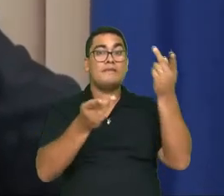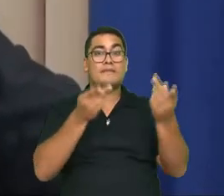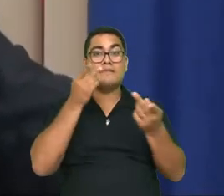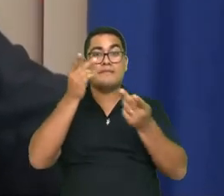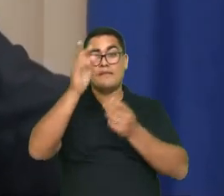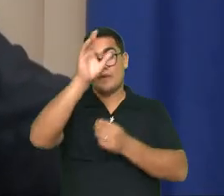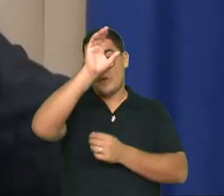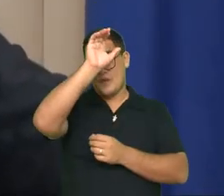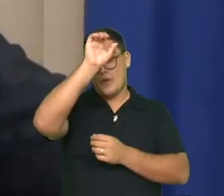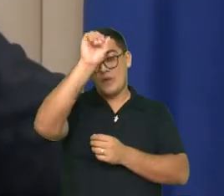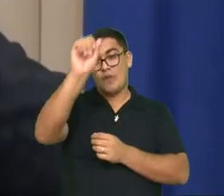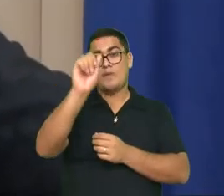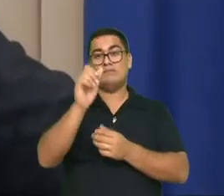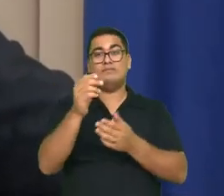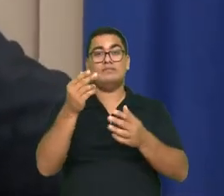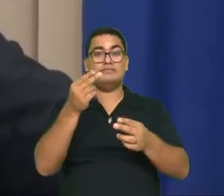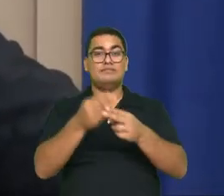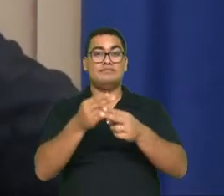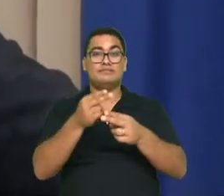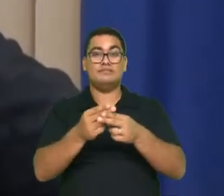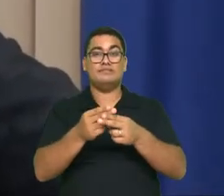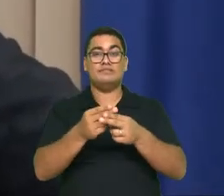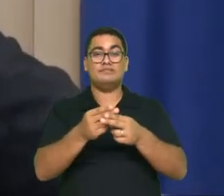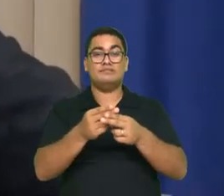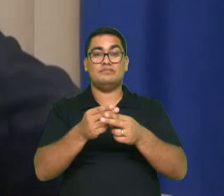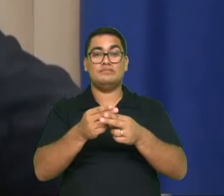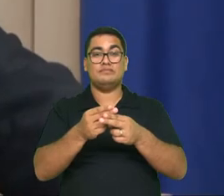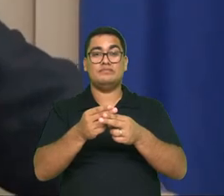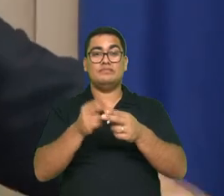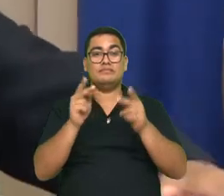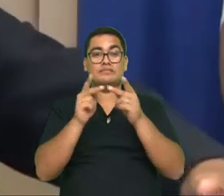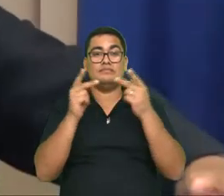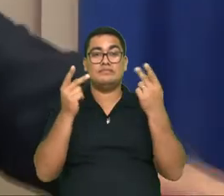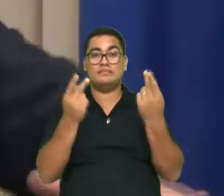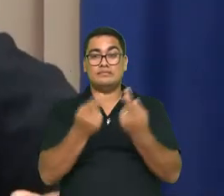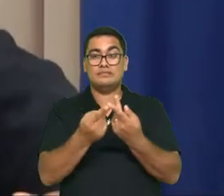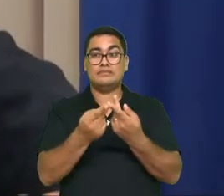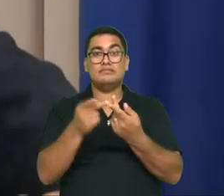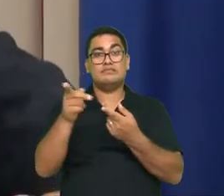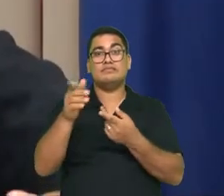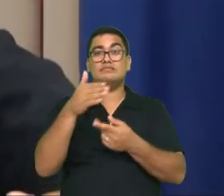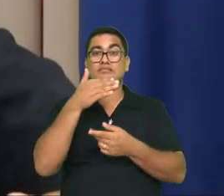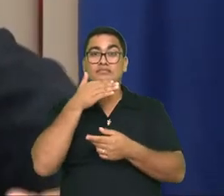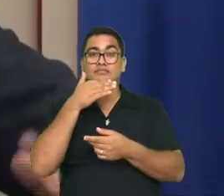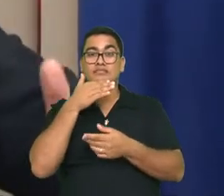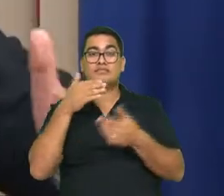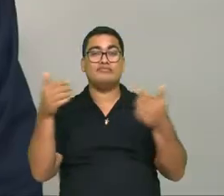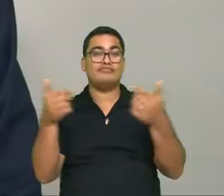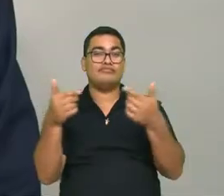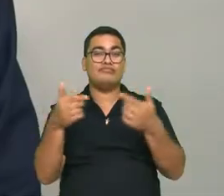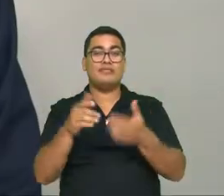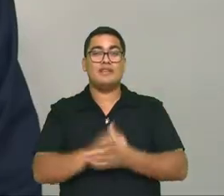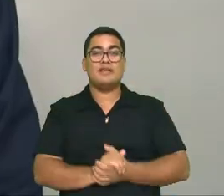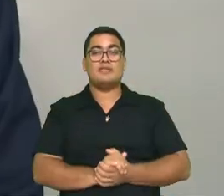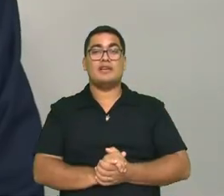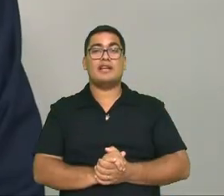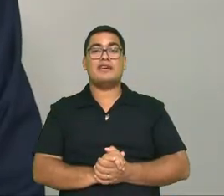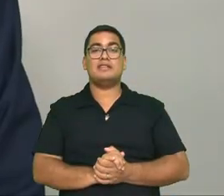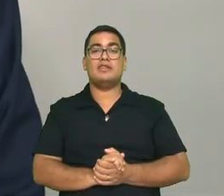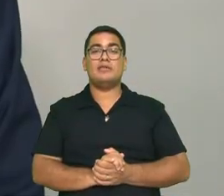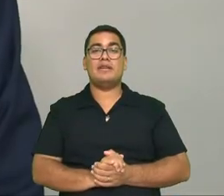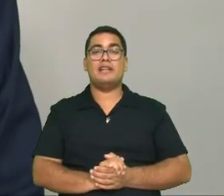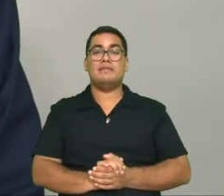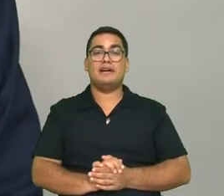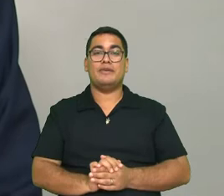del excelentísimo embajador de este pueblo, que vive recientemente un conflicto armado. Marruecos, como